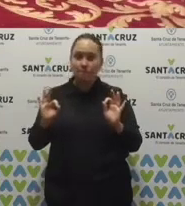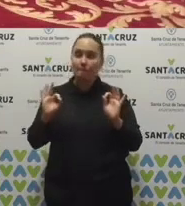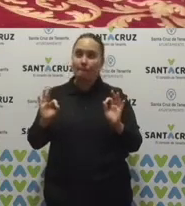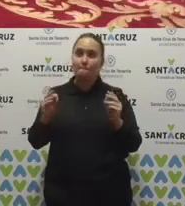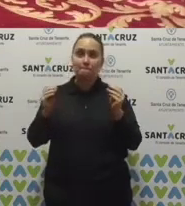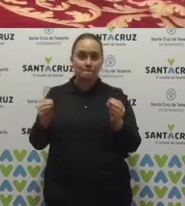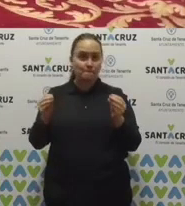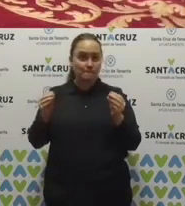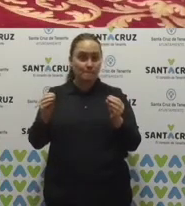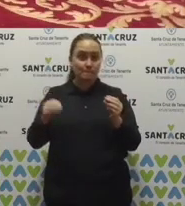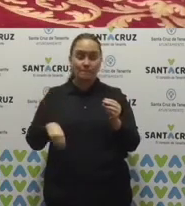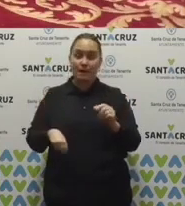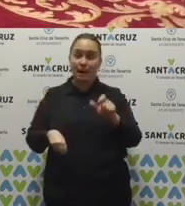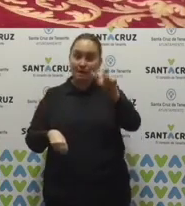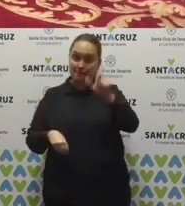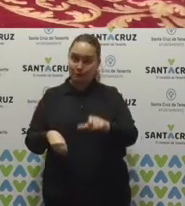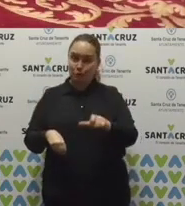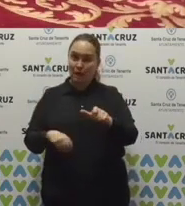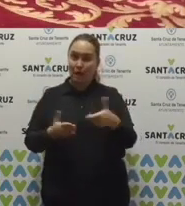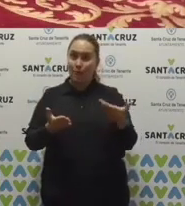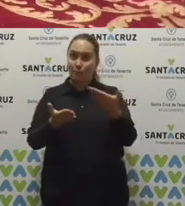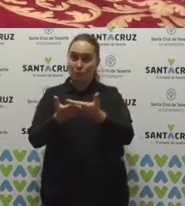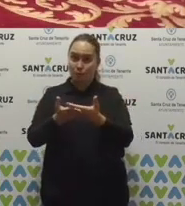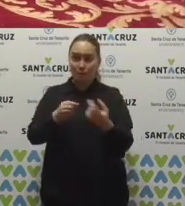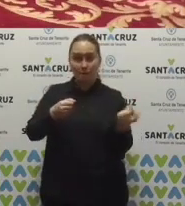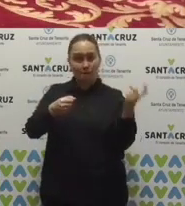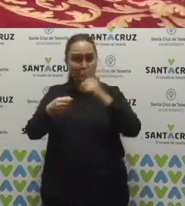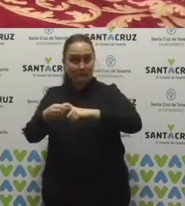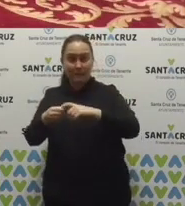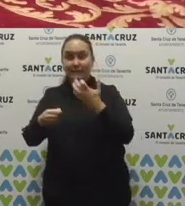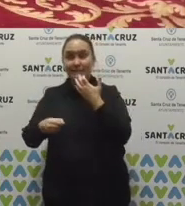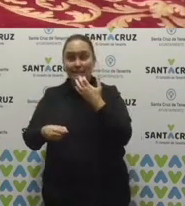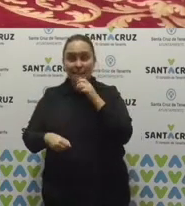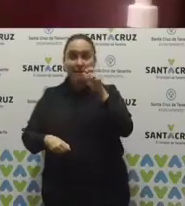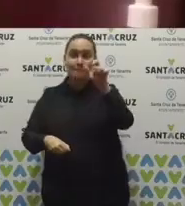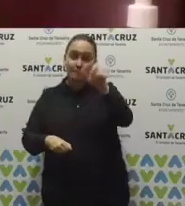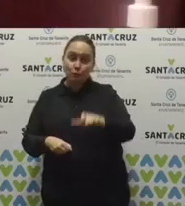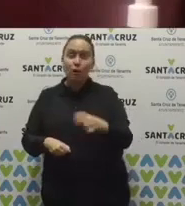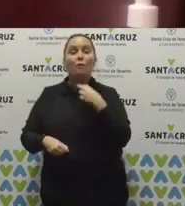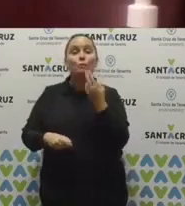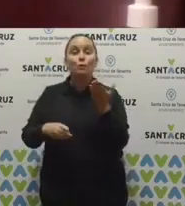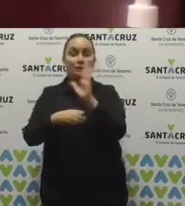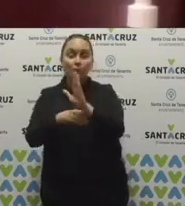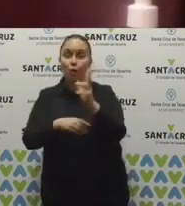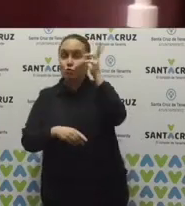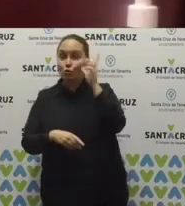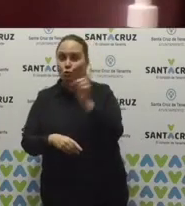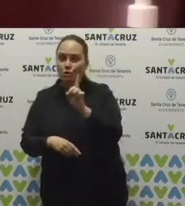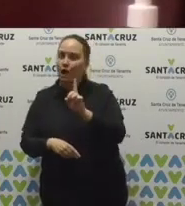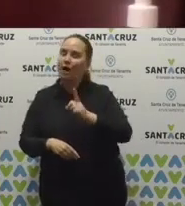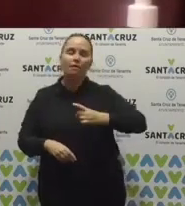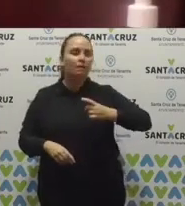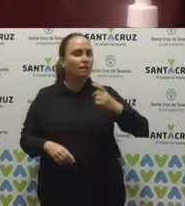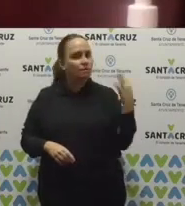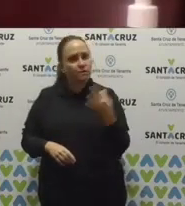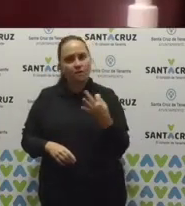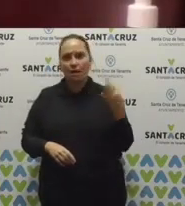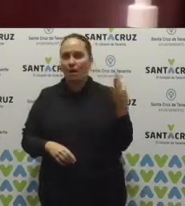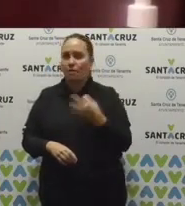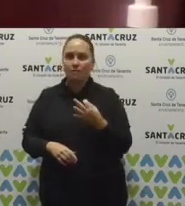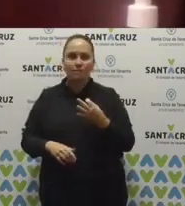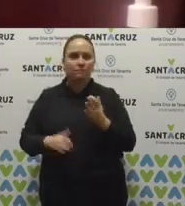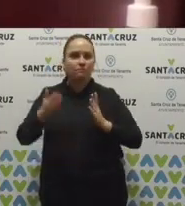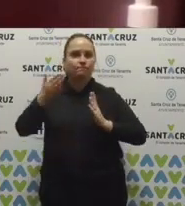a participar en la moción y no escucha uno de los portavoces tiene que decirme en el